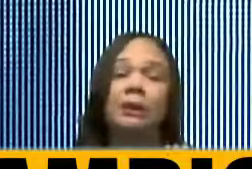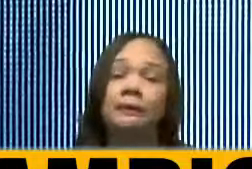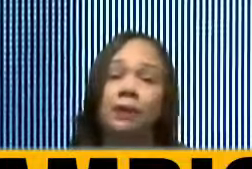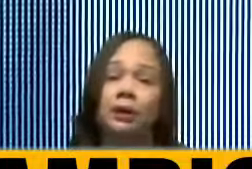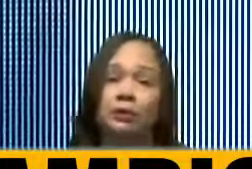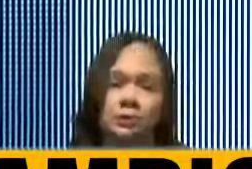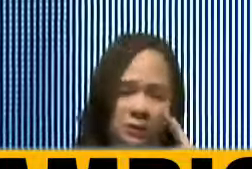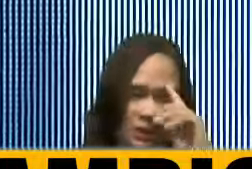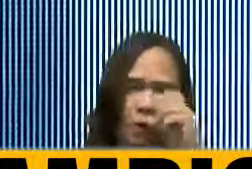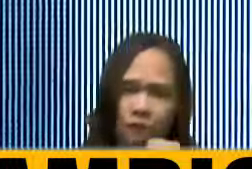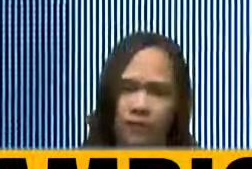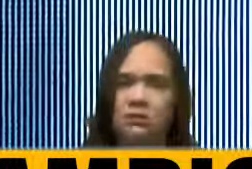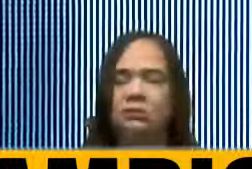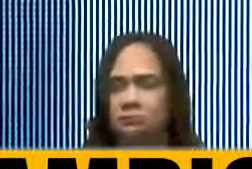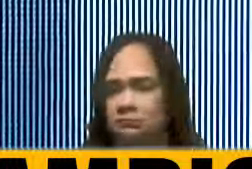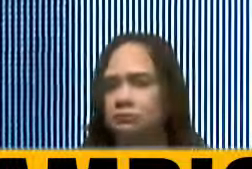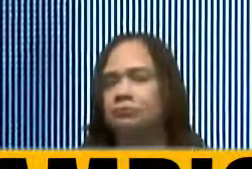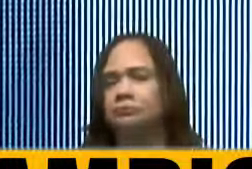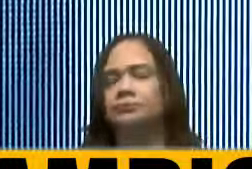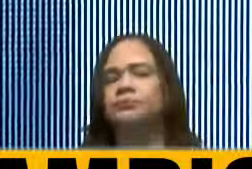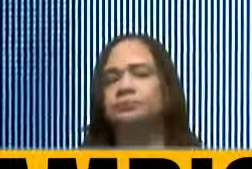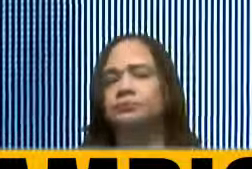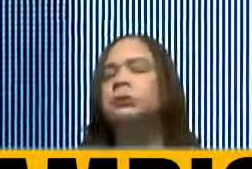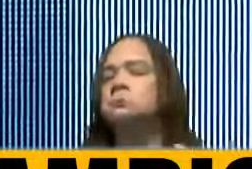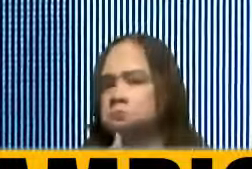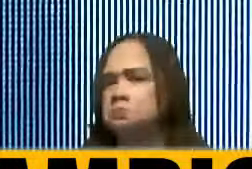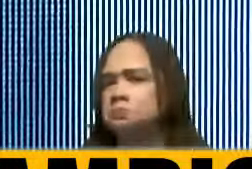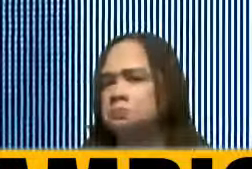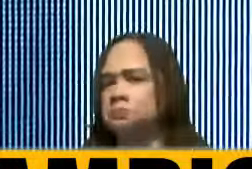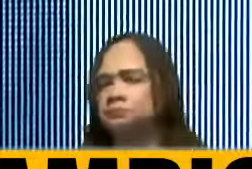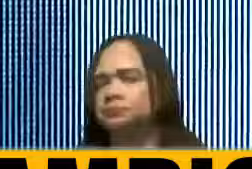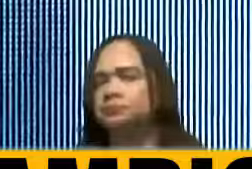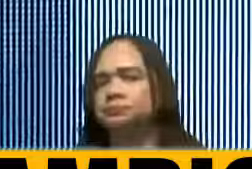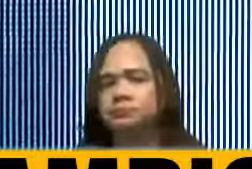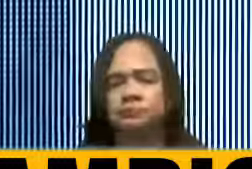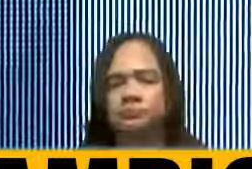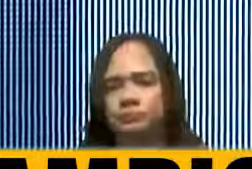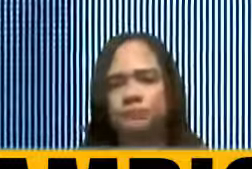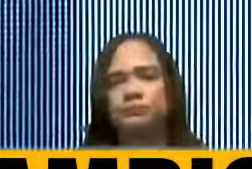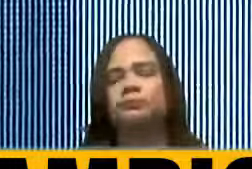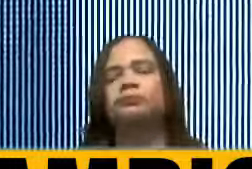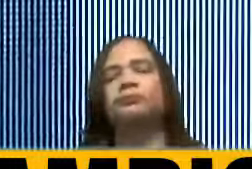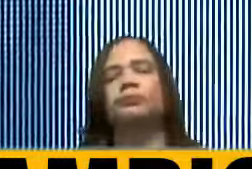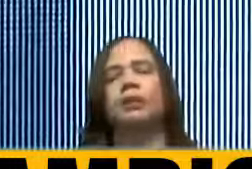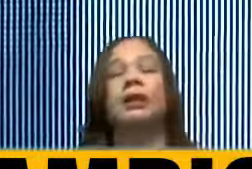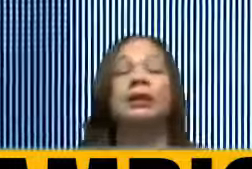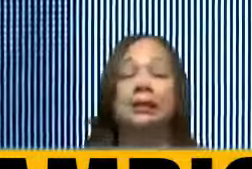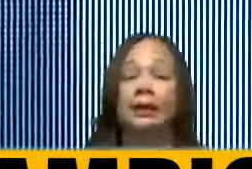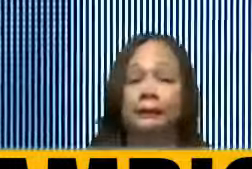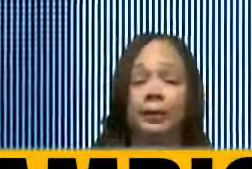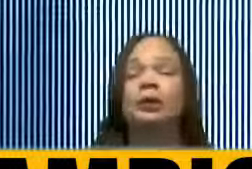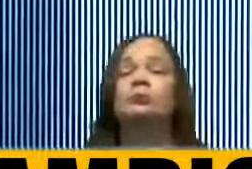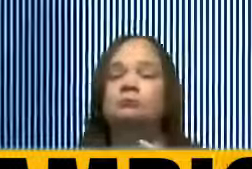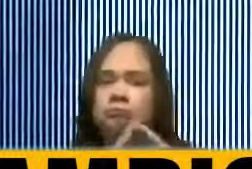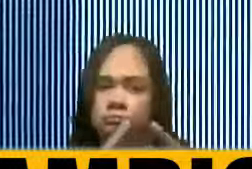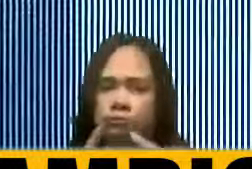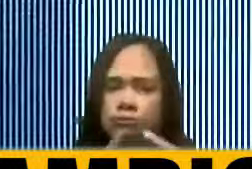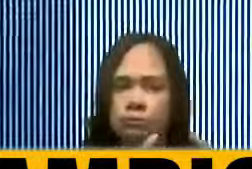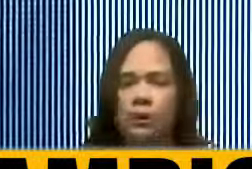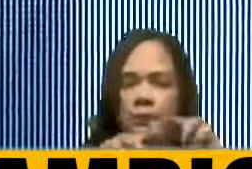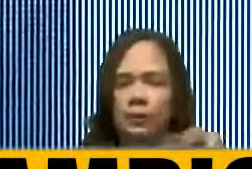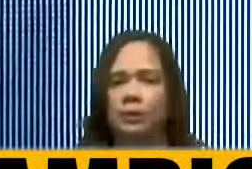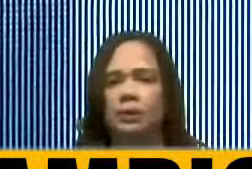total confianza y que van a lograr también esas eficiencias es en esa parte y también hemos conversado con